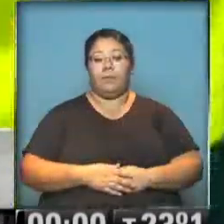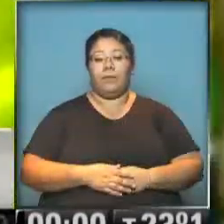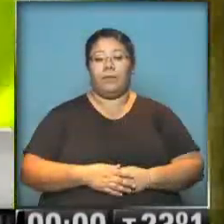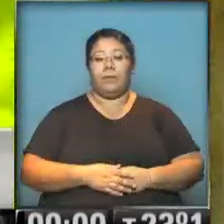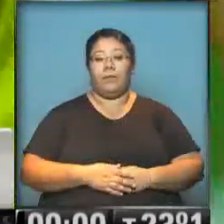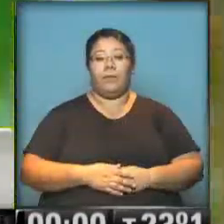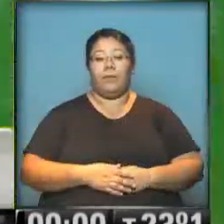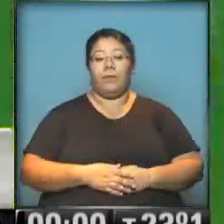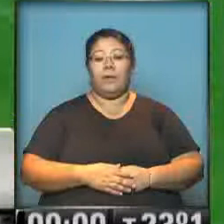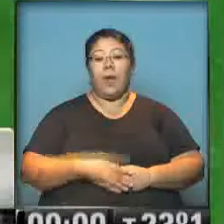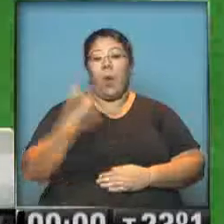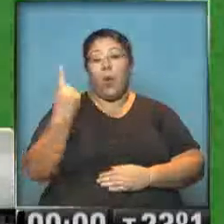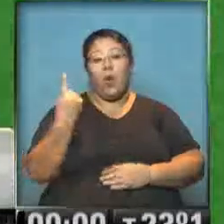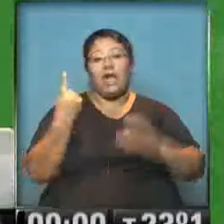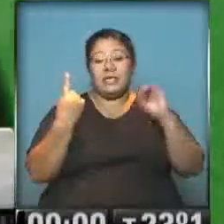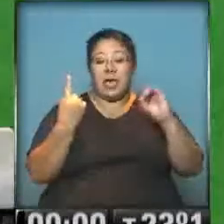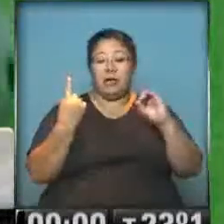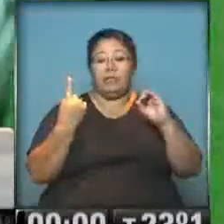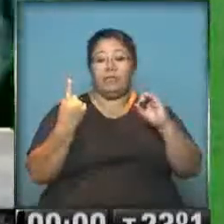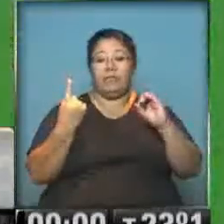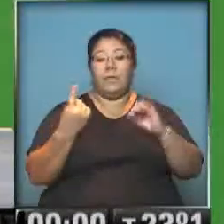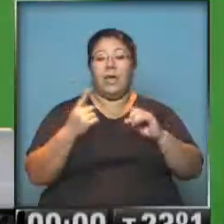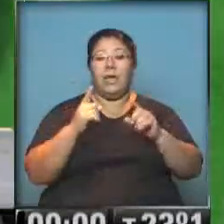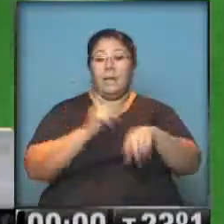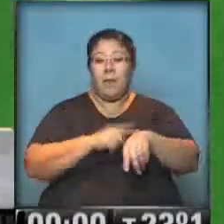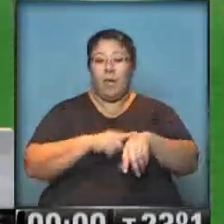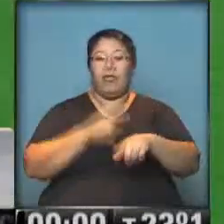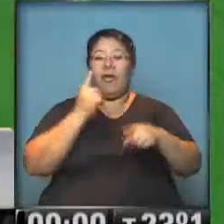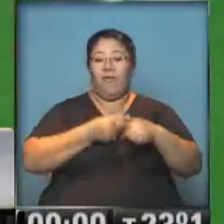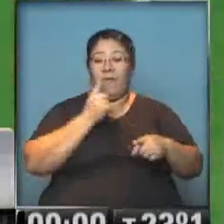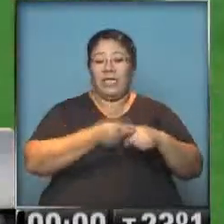por 1-0. Allí estaba el momento de los festejos